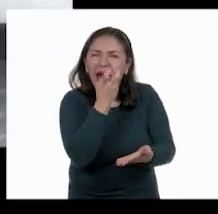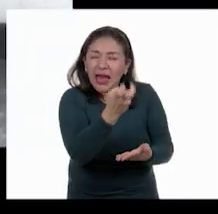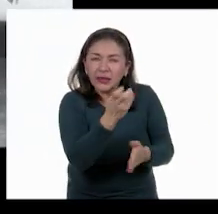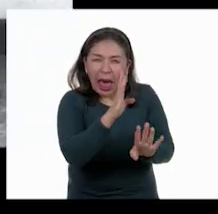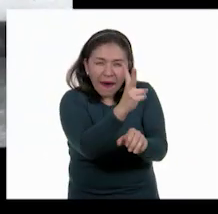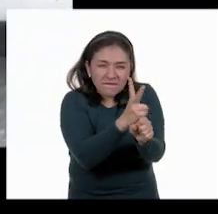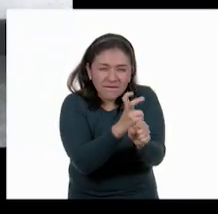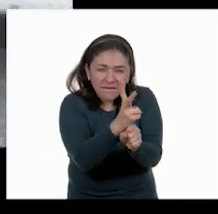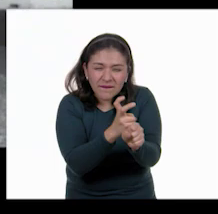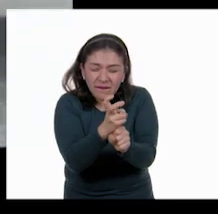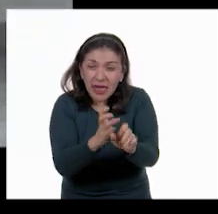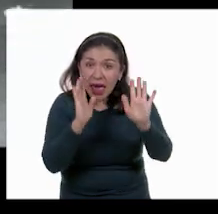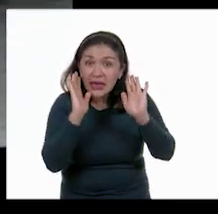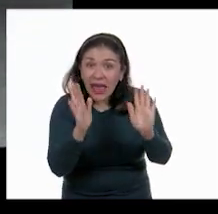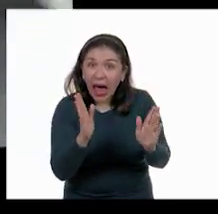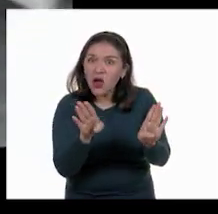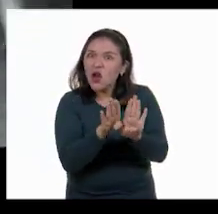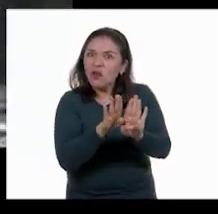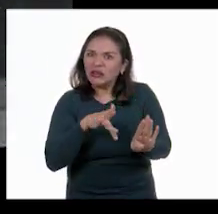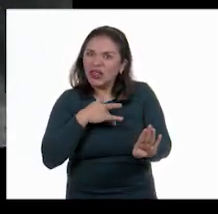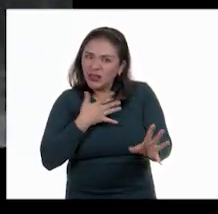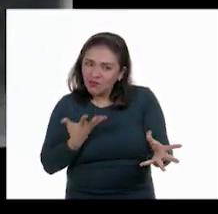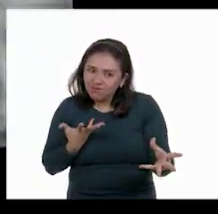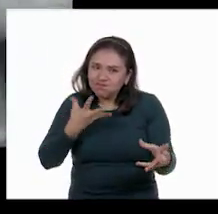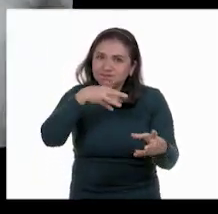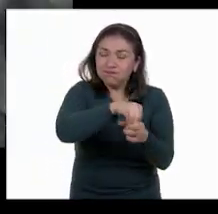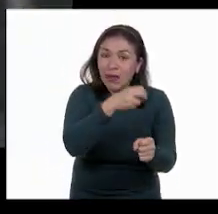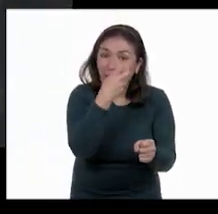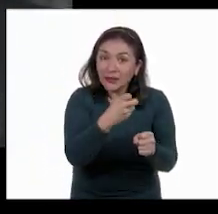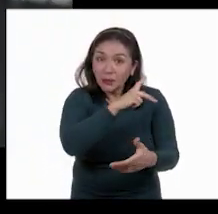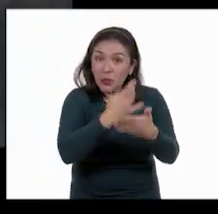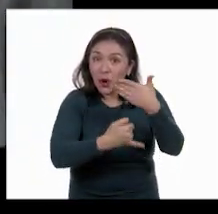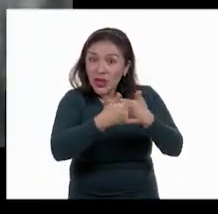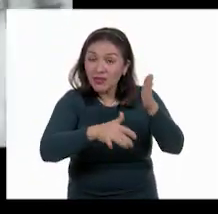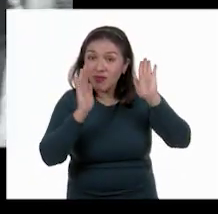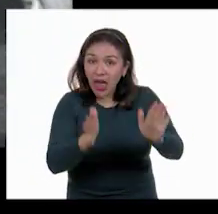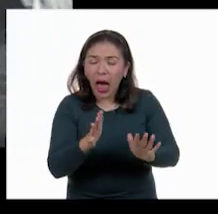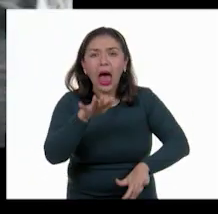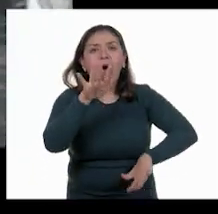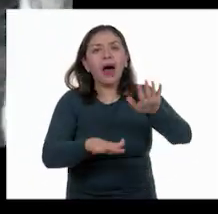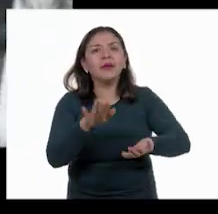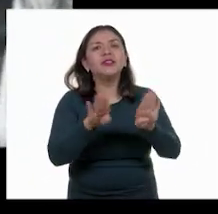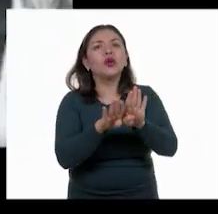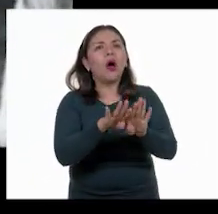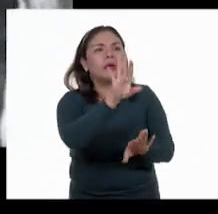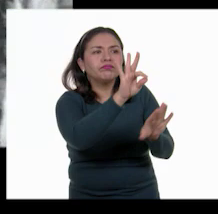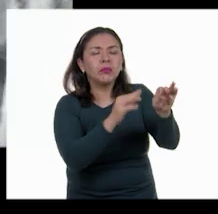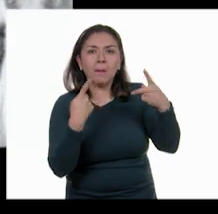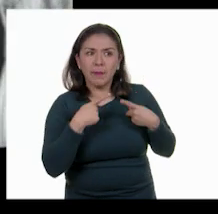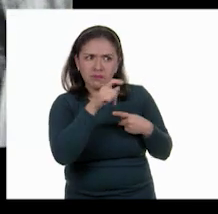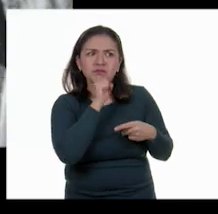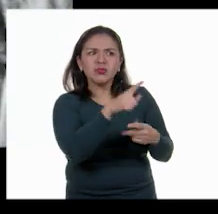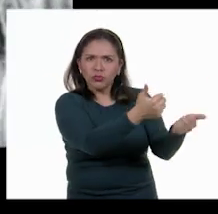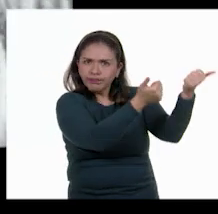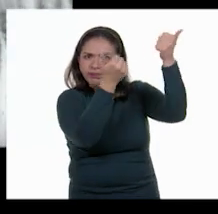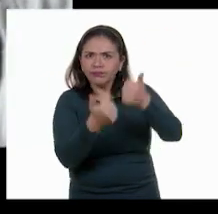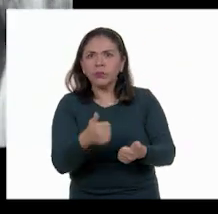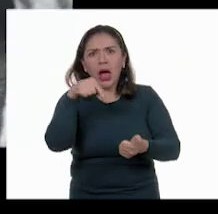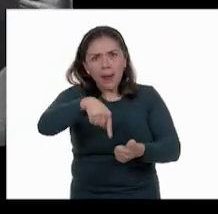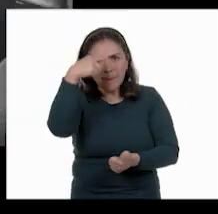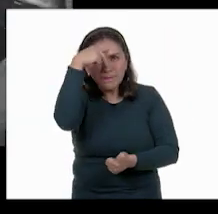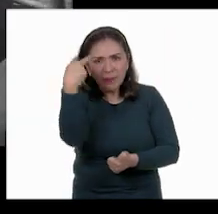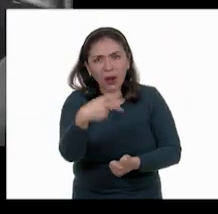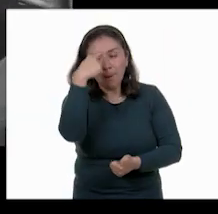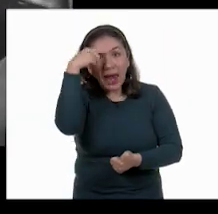lograba involucrarse, digamos, en este proyecto, en muchos casos traía a los danzantes a México, o los músicos,